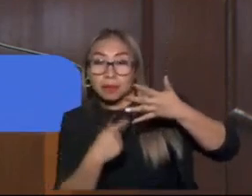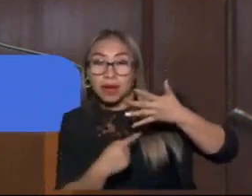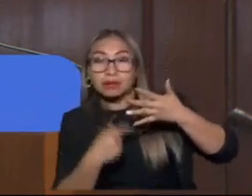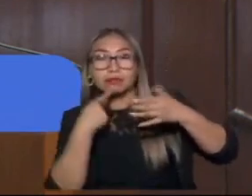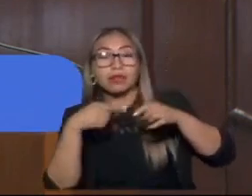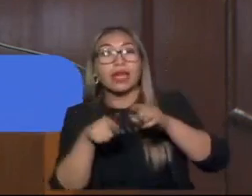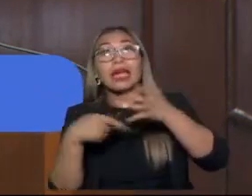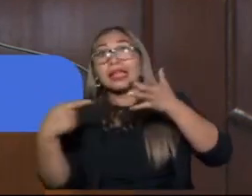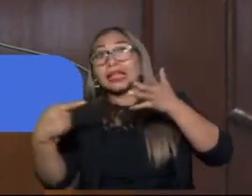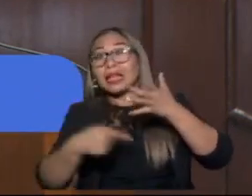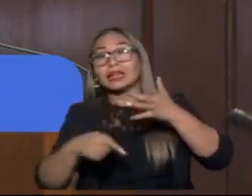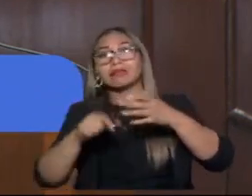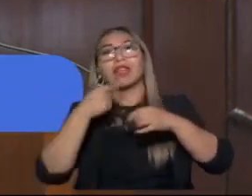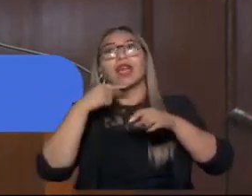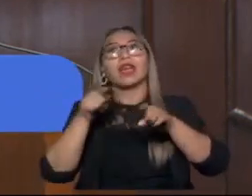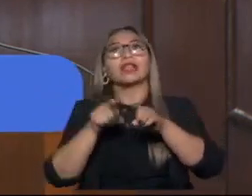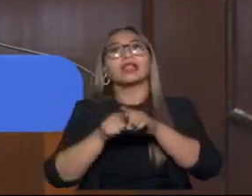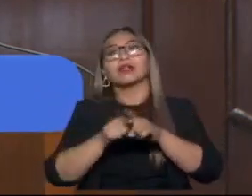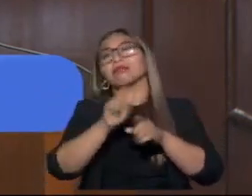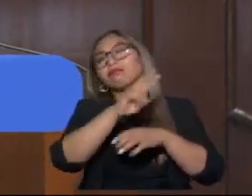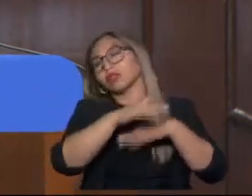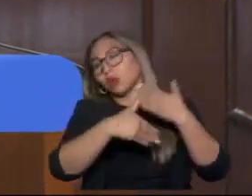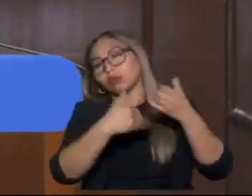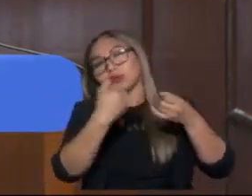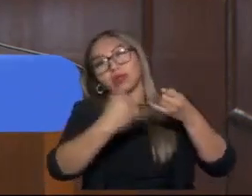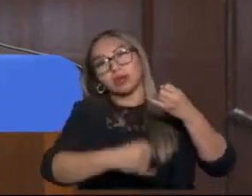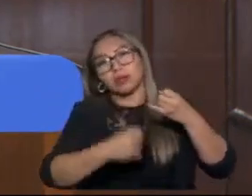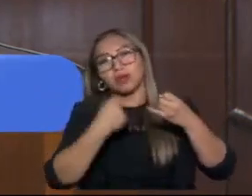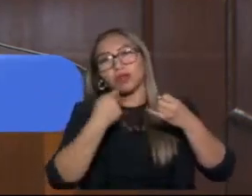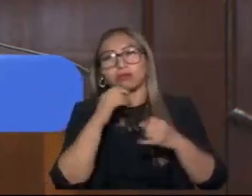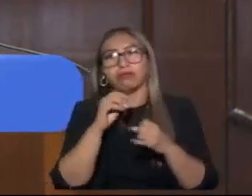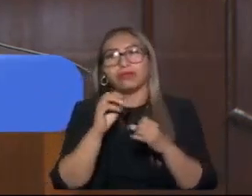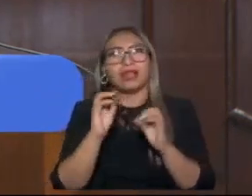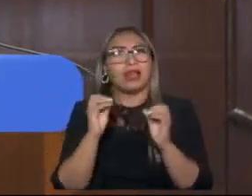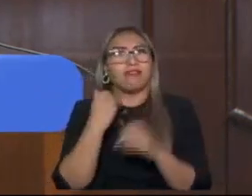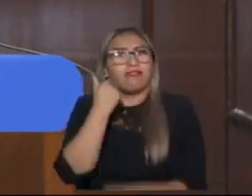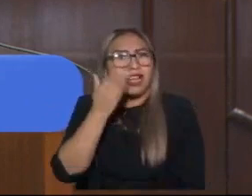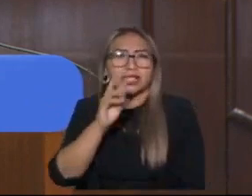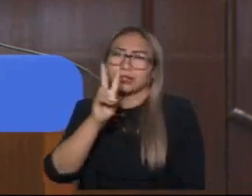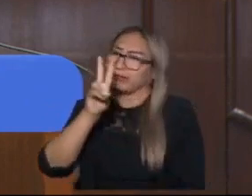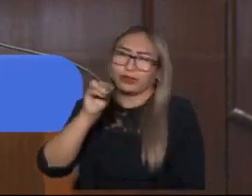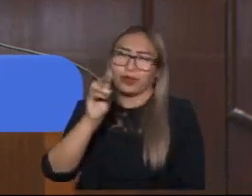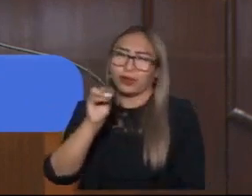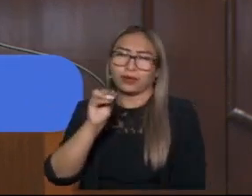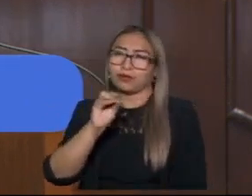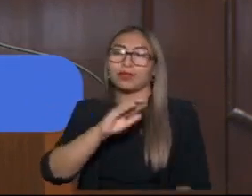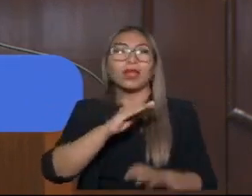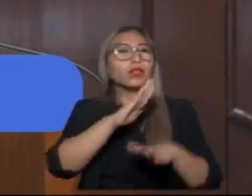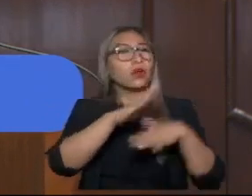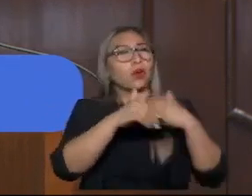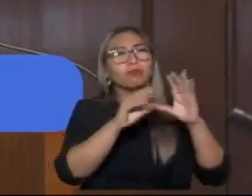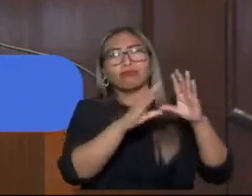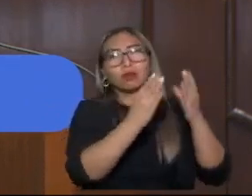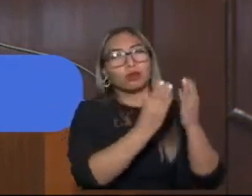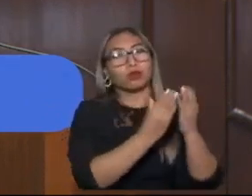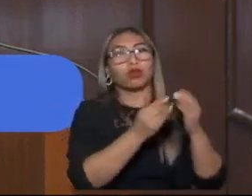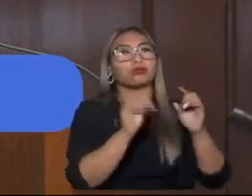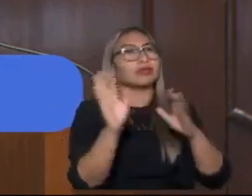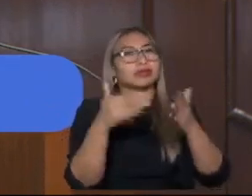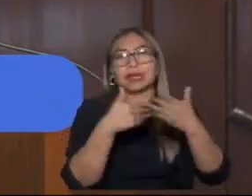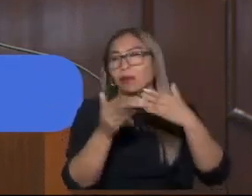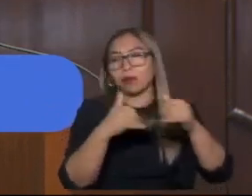de junio del 2024, no ha sido fácil para el mundo, ni para